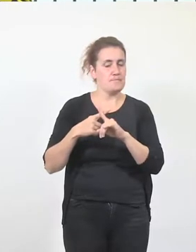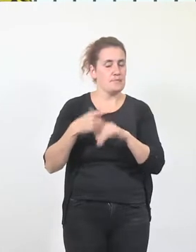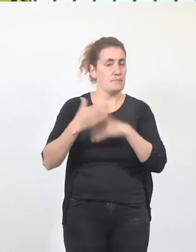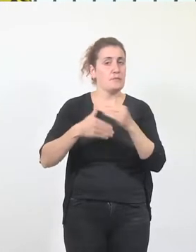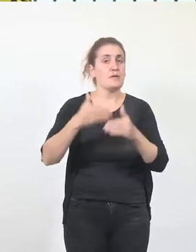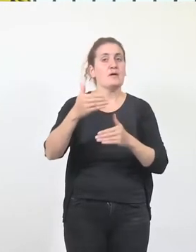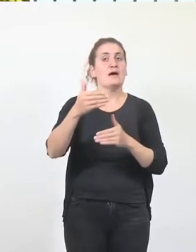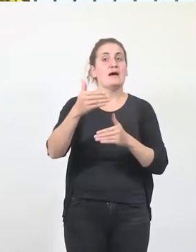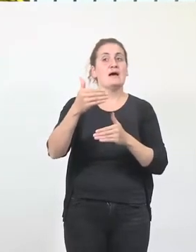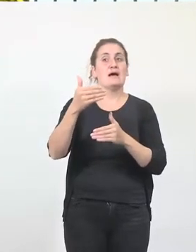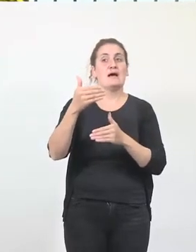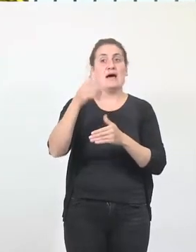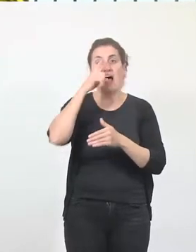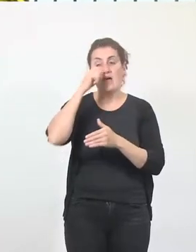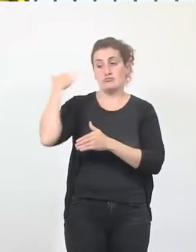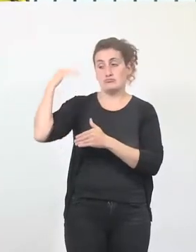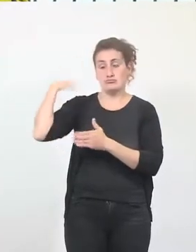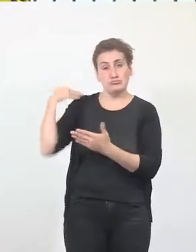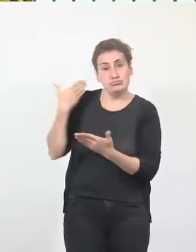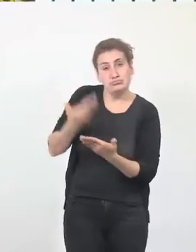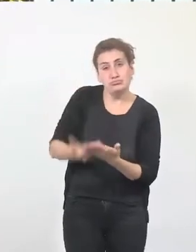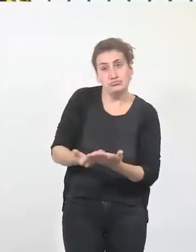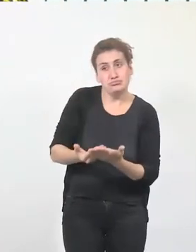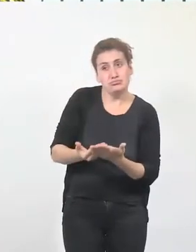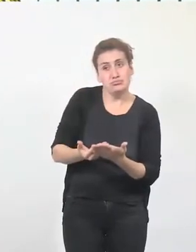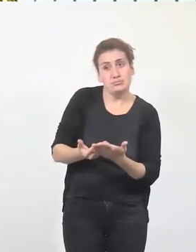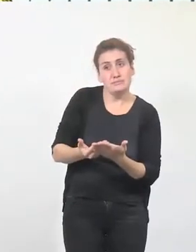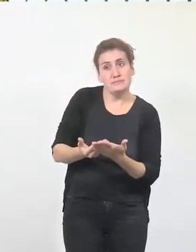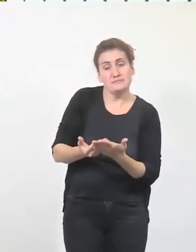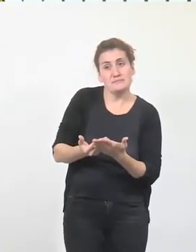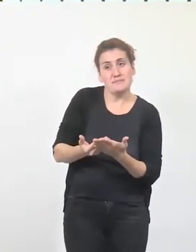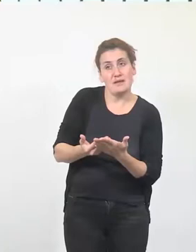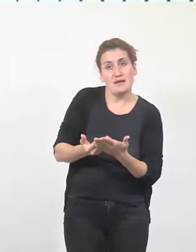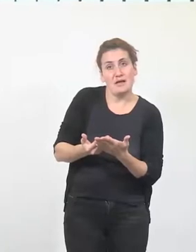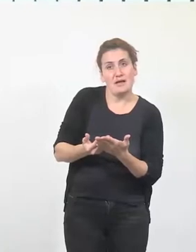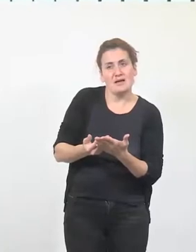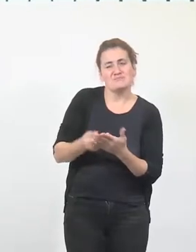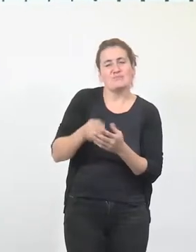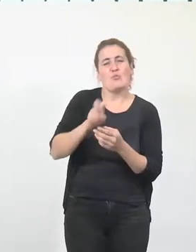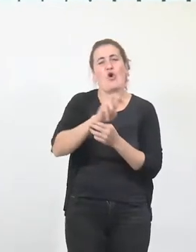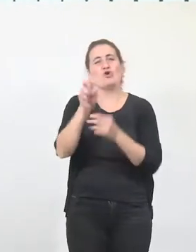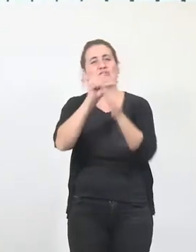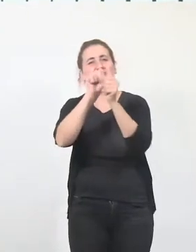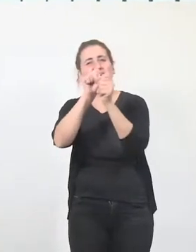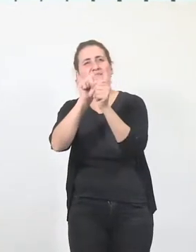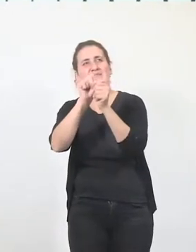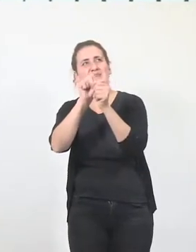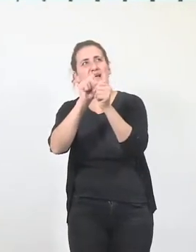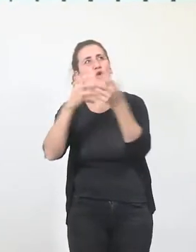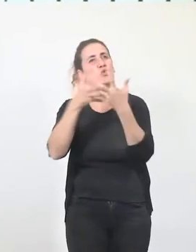ha sido desde hace años otra dimensión de la lucha del pueblo saharaui.